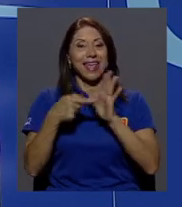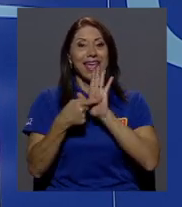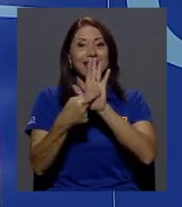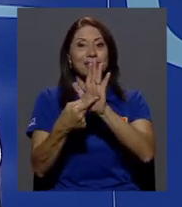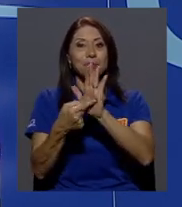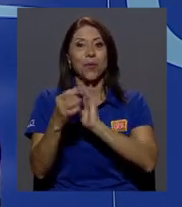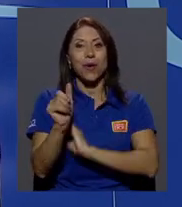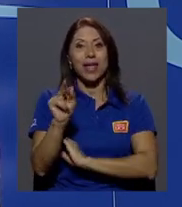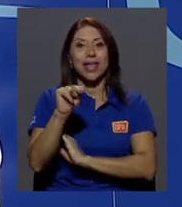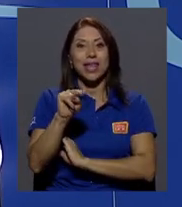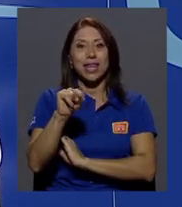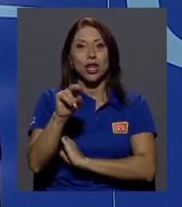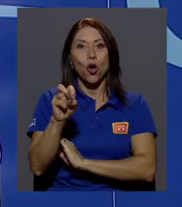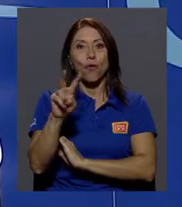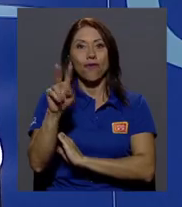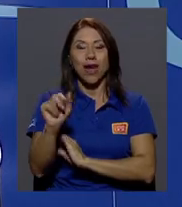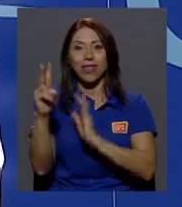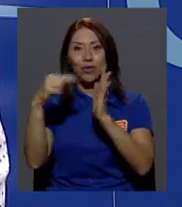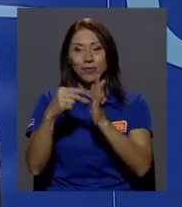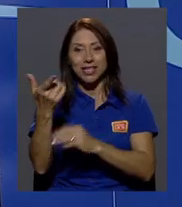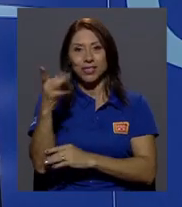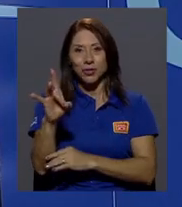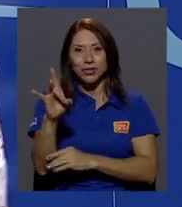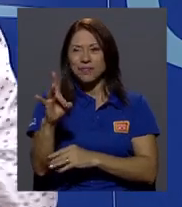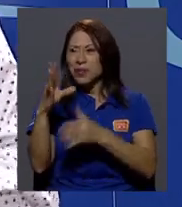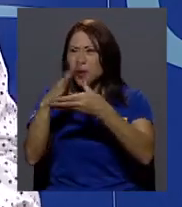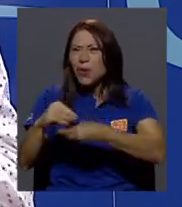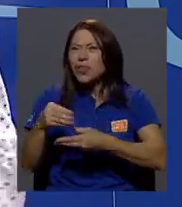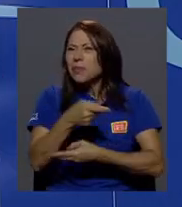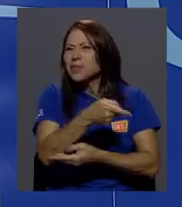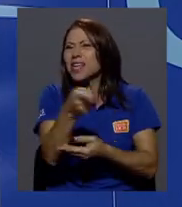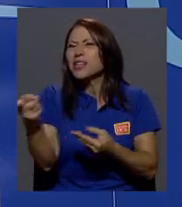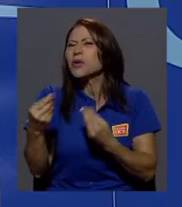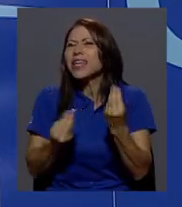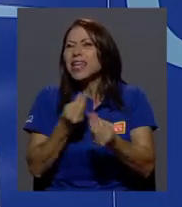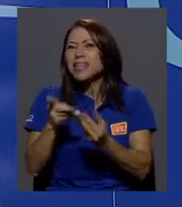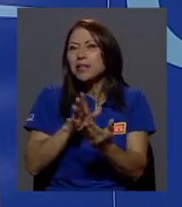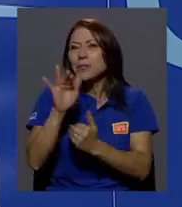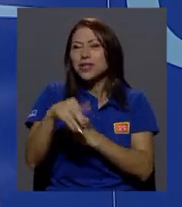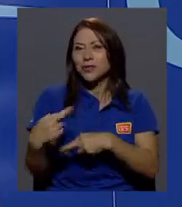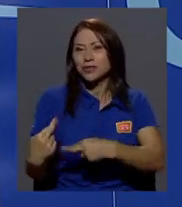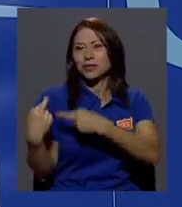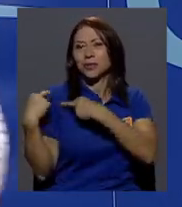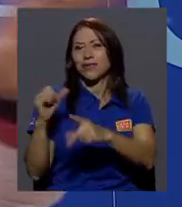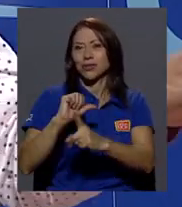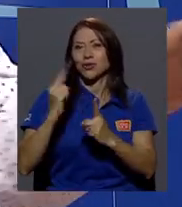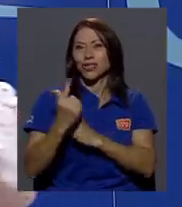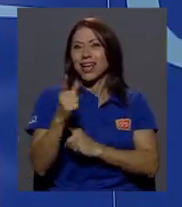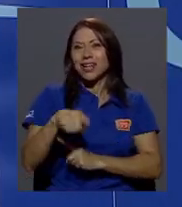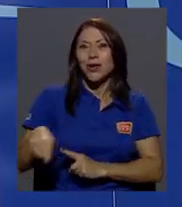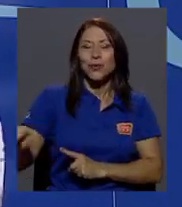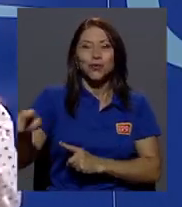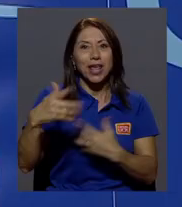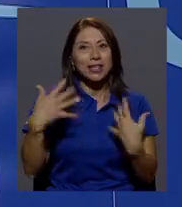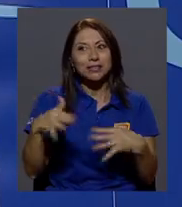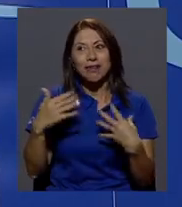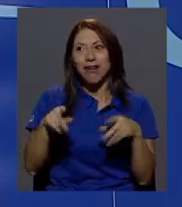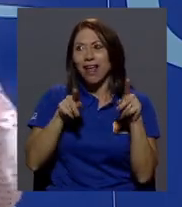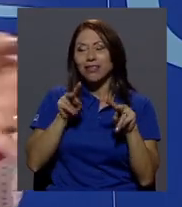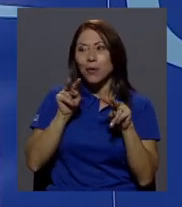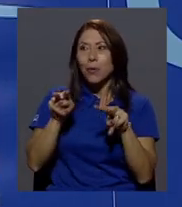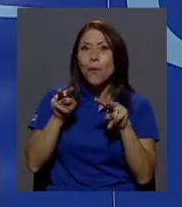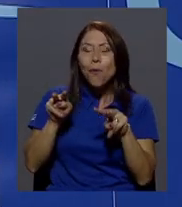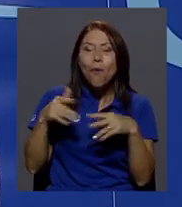contemos un poco al al público de qué se trata el proyecto este de responsabilidad social con el cual ustedes acapararon bueno las miradas y la